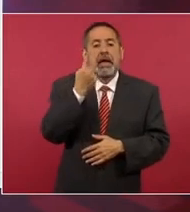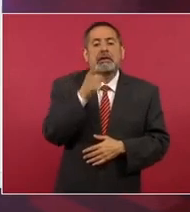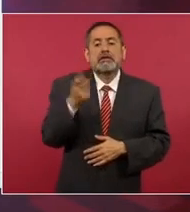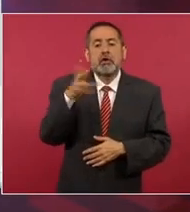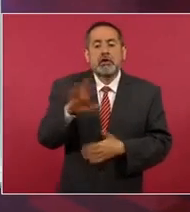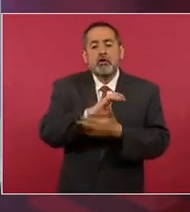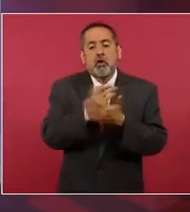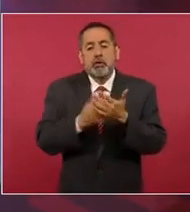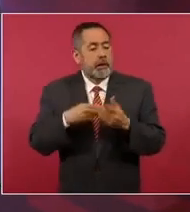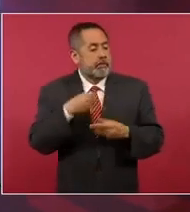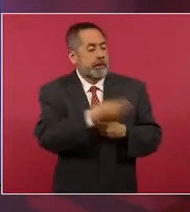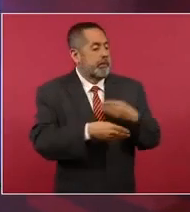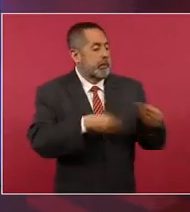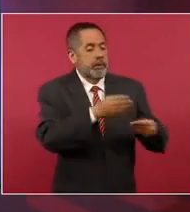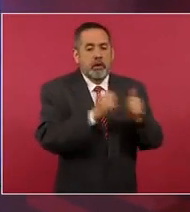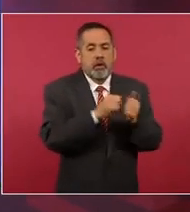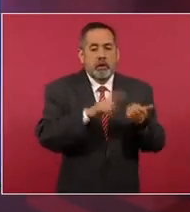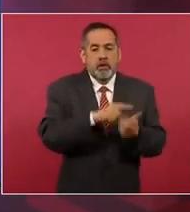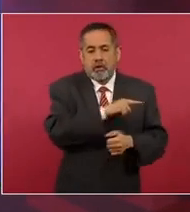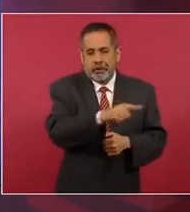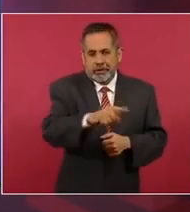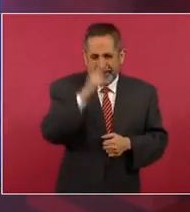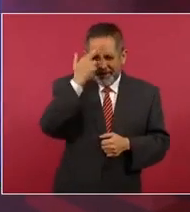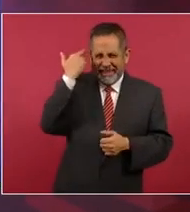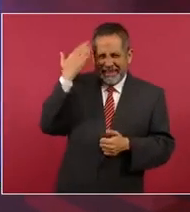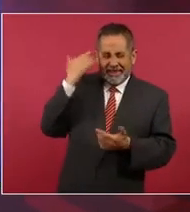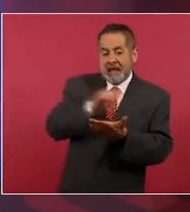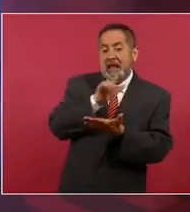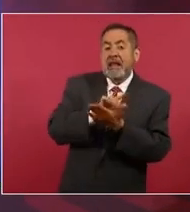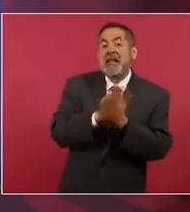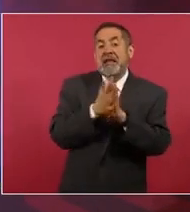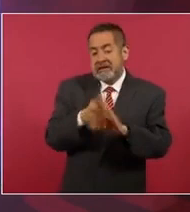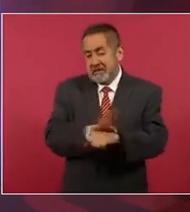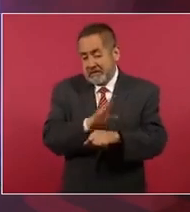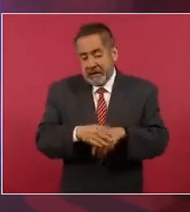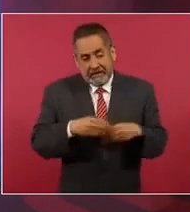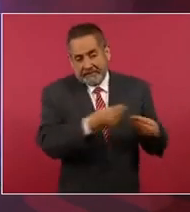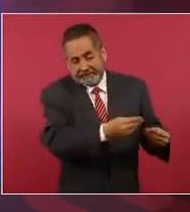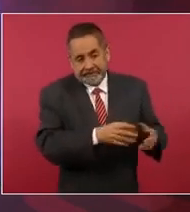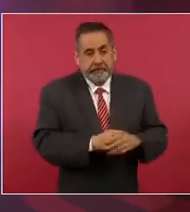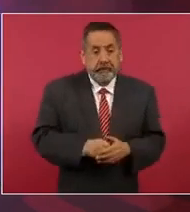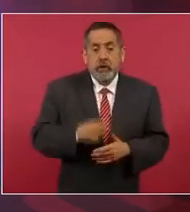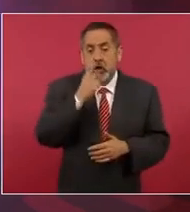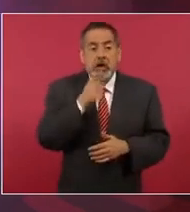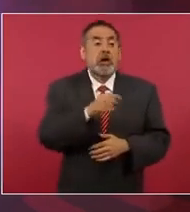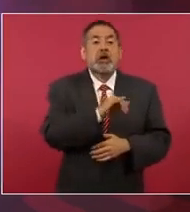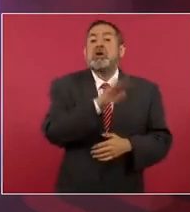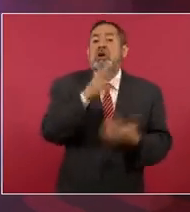contratos con la llamada reforma energética y que con eso íbamos a